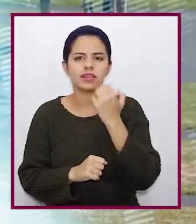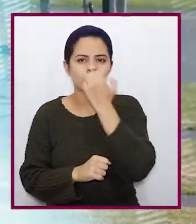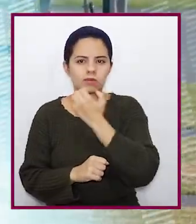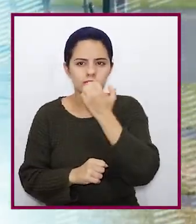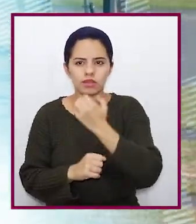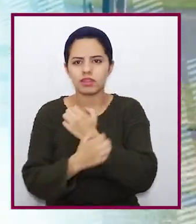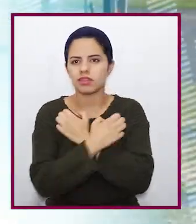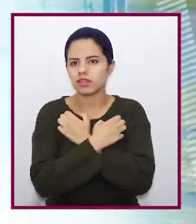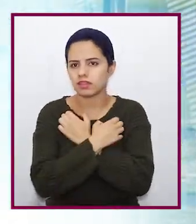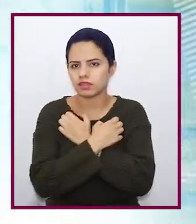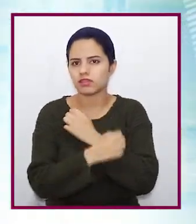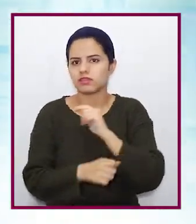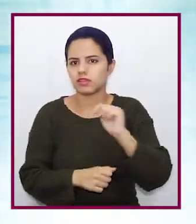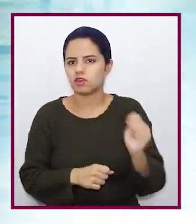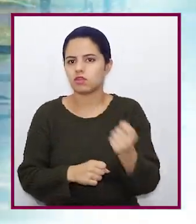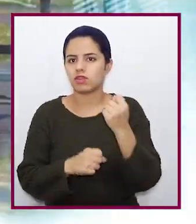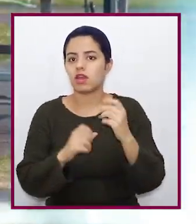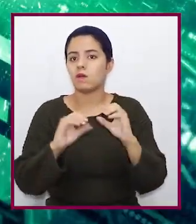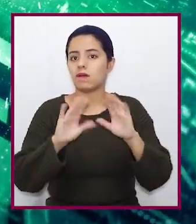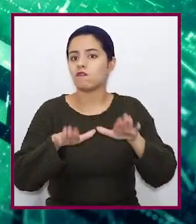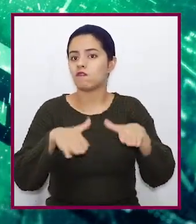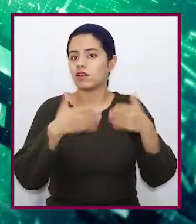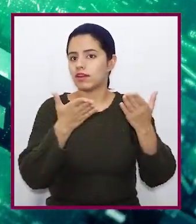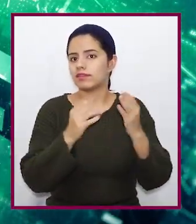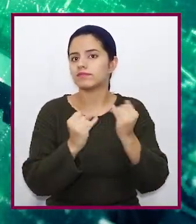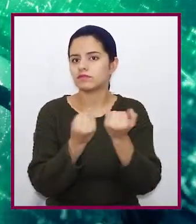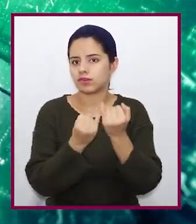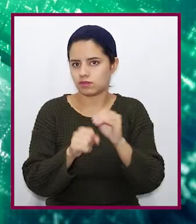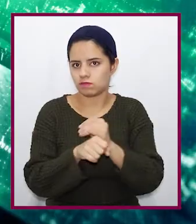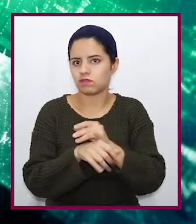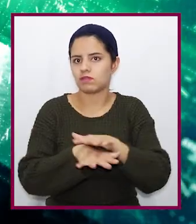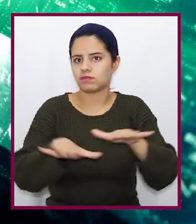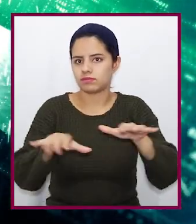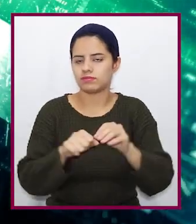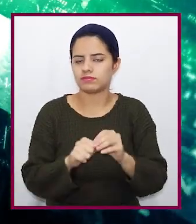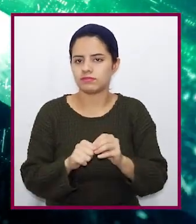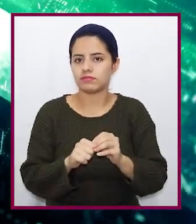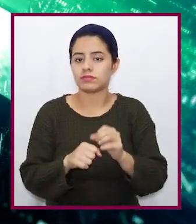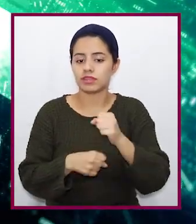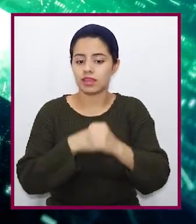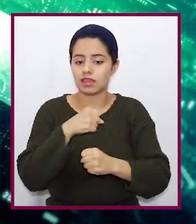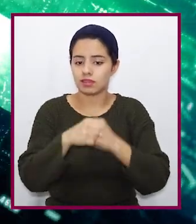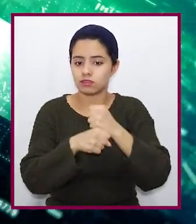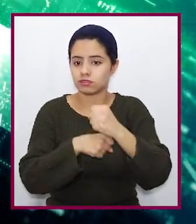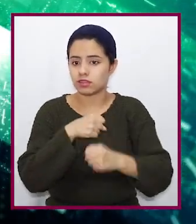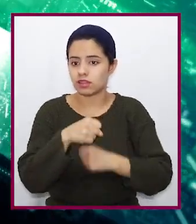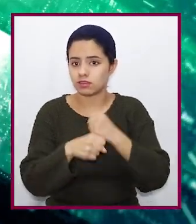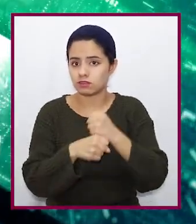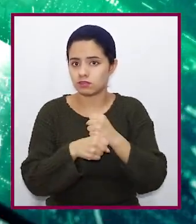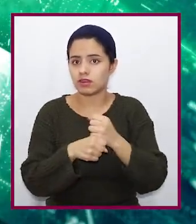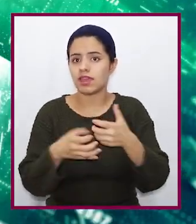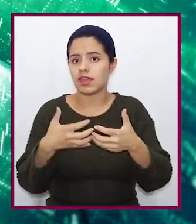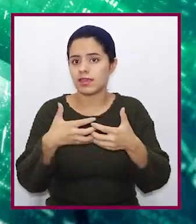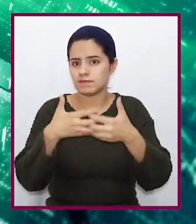comunicación o Internet o en la vida real. Con el paso de los años, las empresas dedicadas a